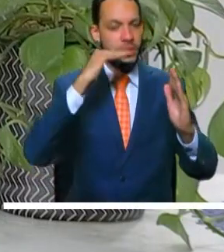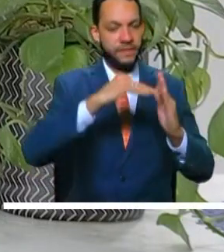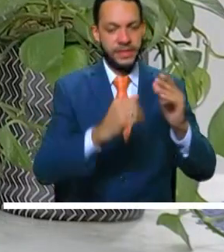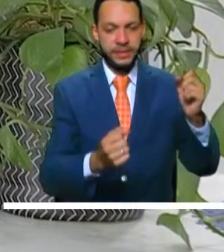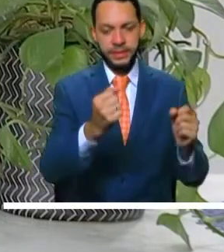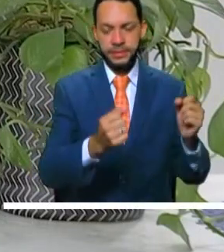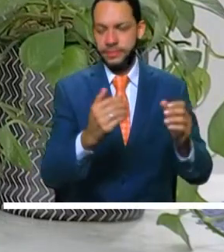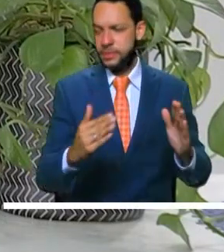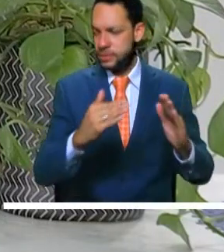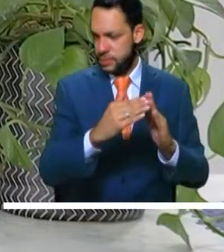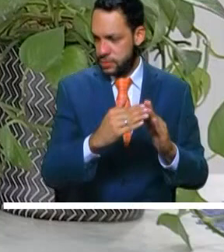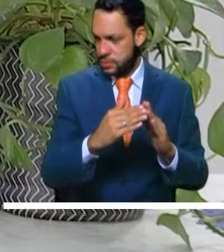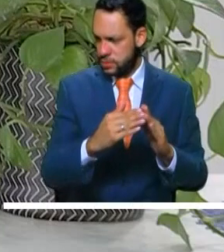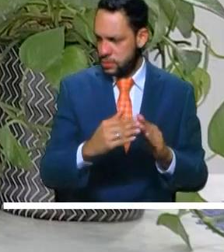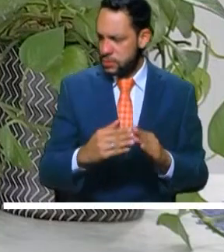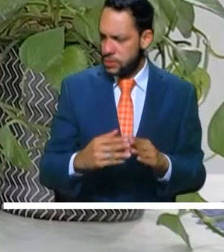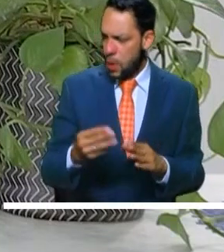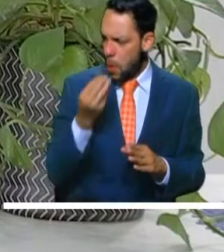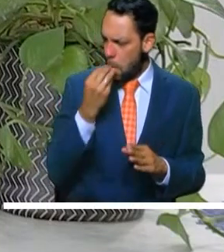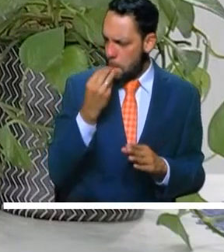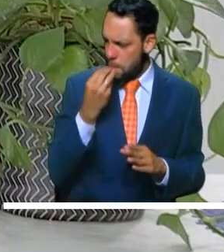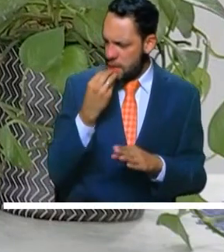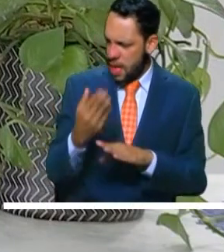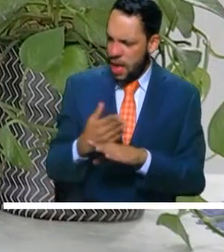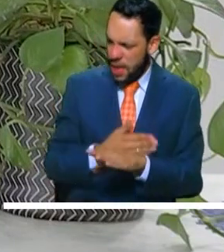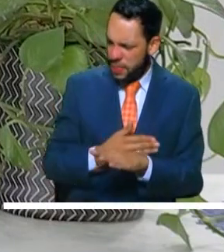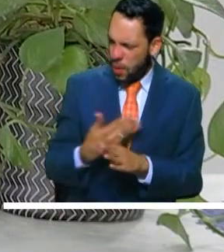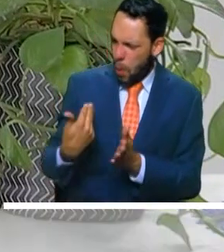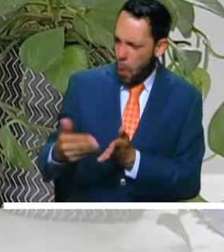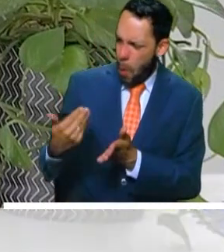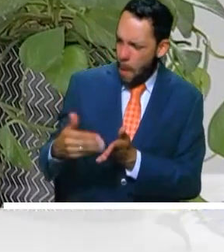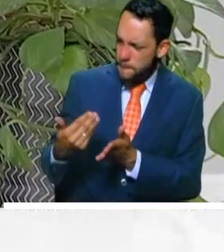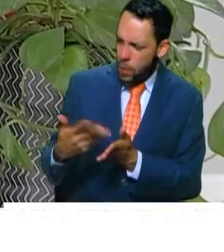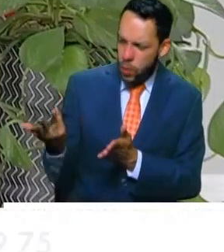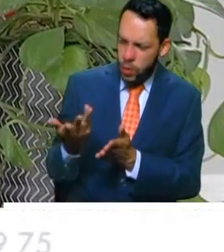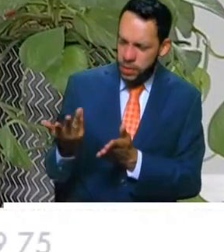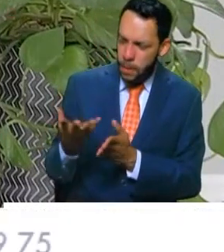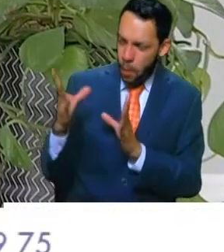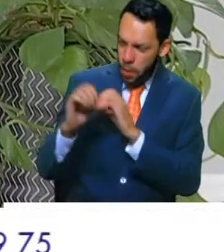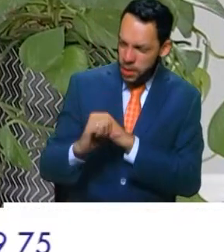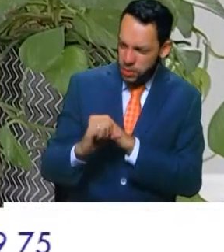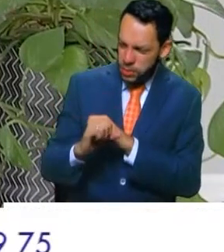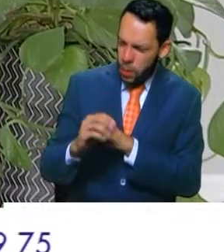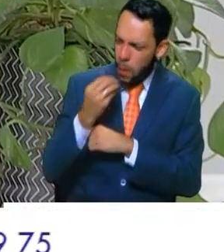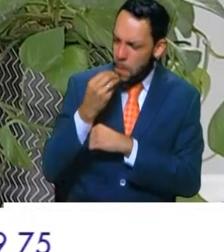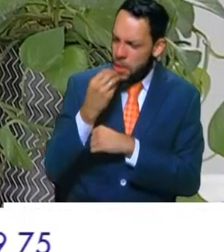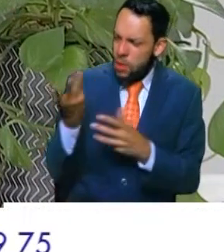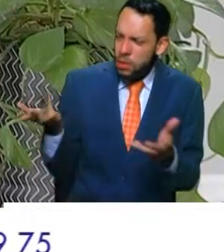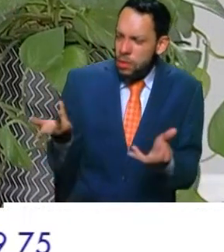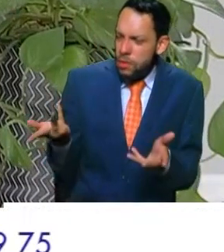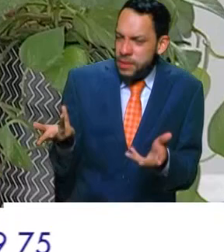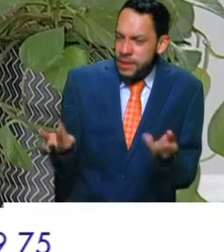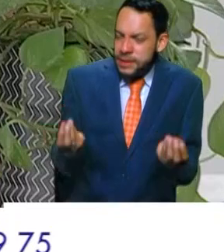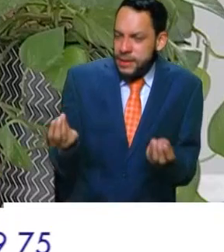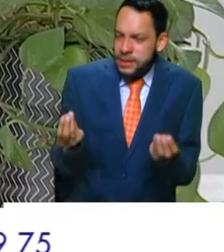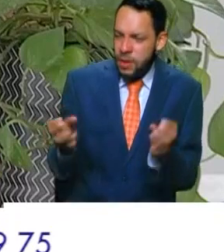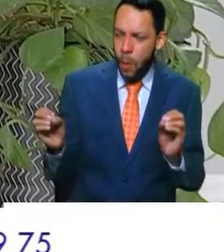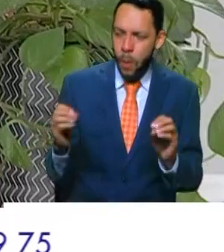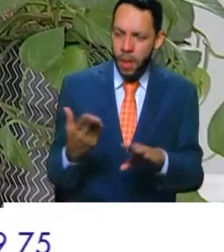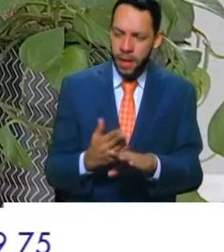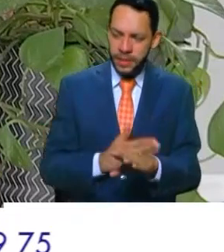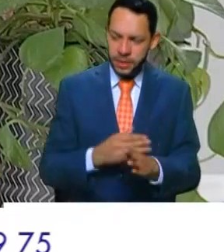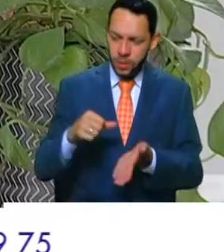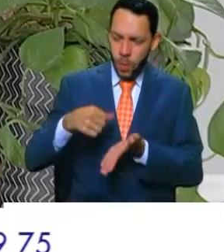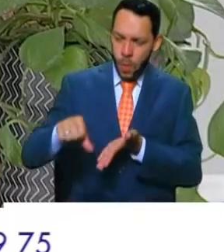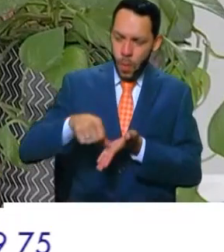carro. ¿Y esa comida del carro tú ya la tenías comprada, preparada del día o tú compras para